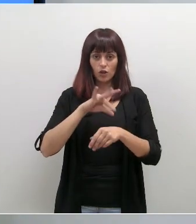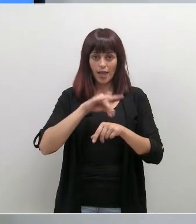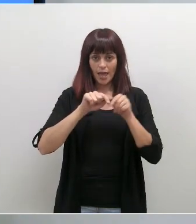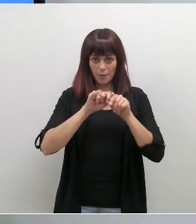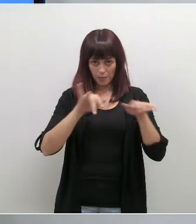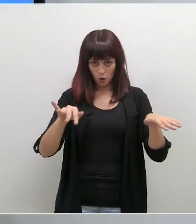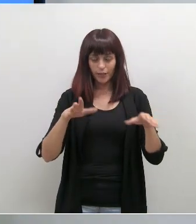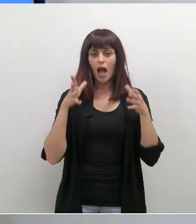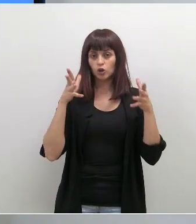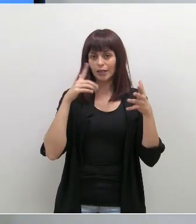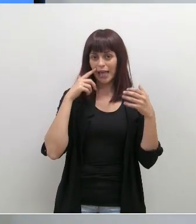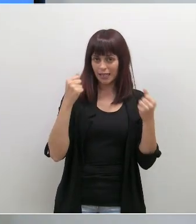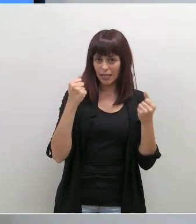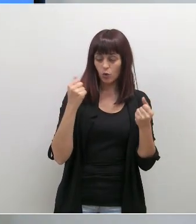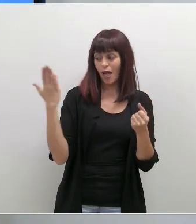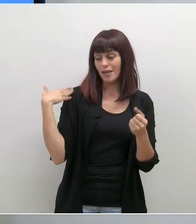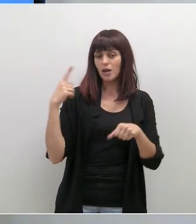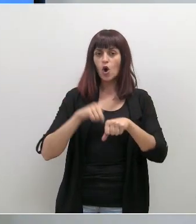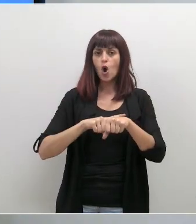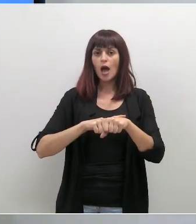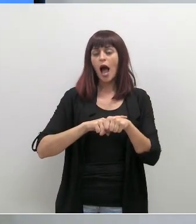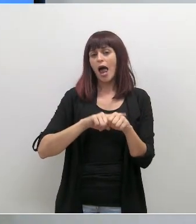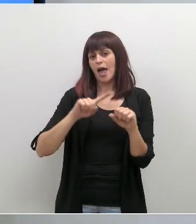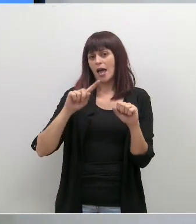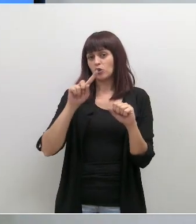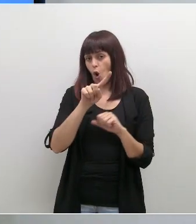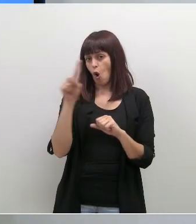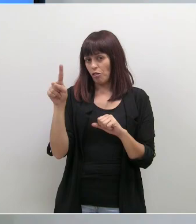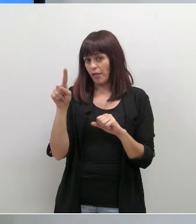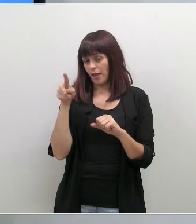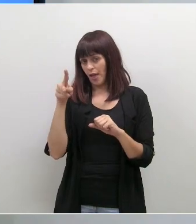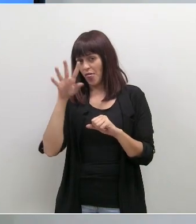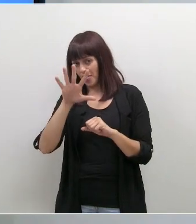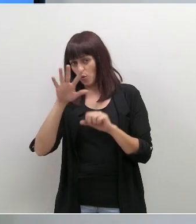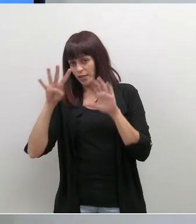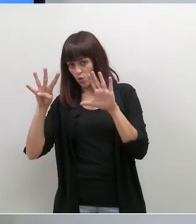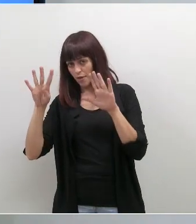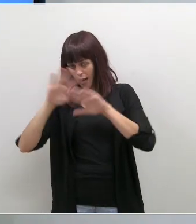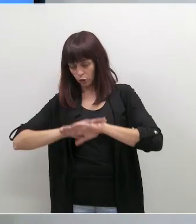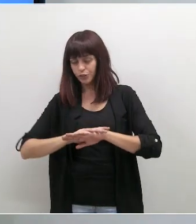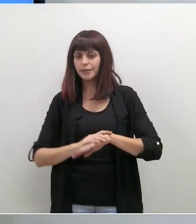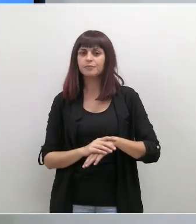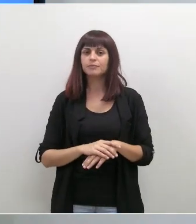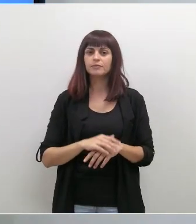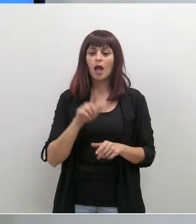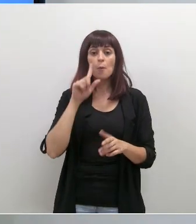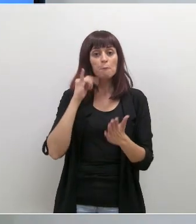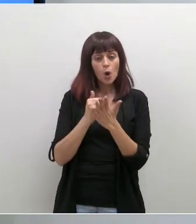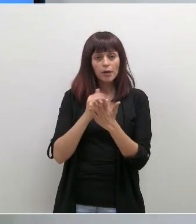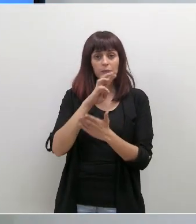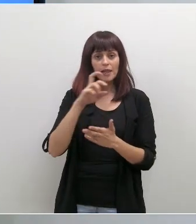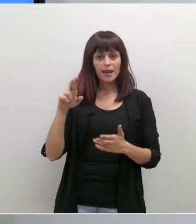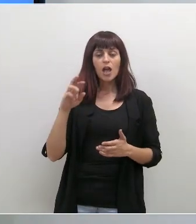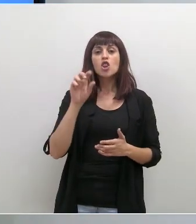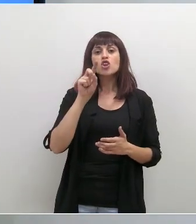la Consejería de Salud, ayer a las 23:59 horas, era la siguiente. El número de casos activos por pruebas PCR y antígenos era de